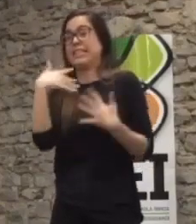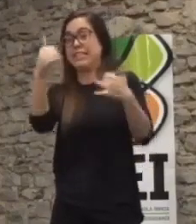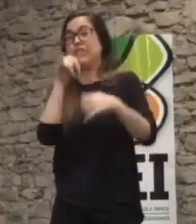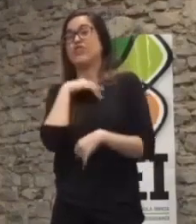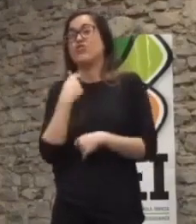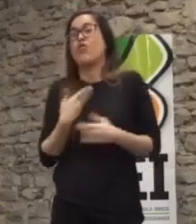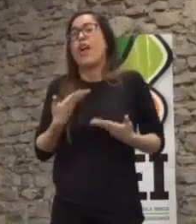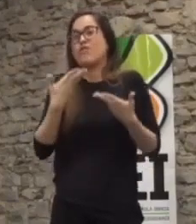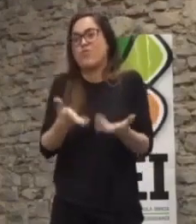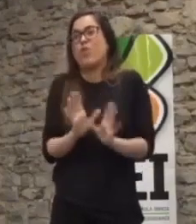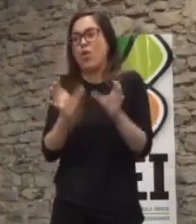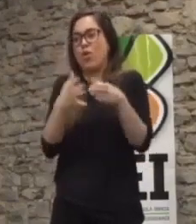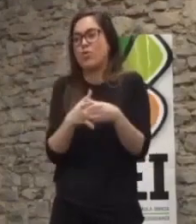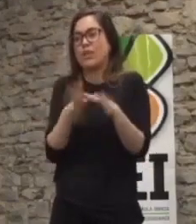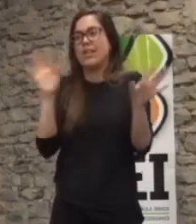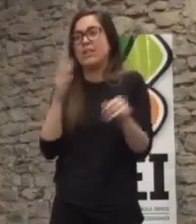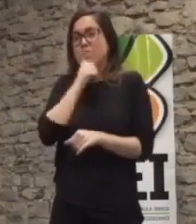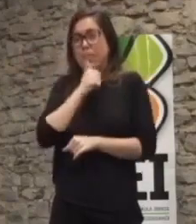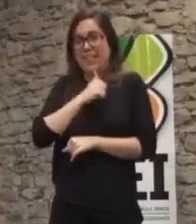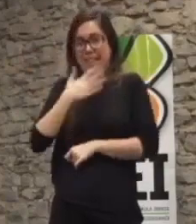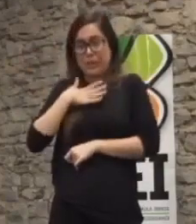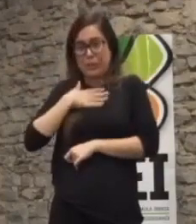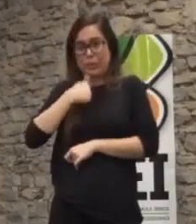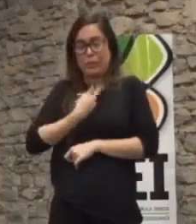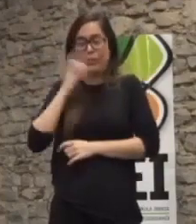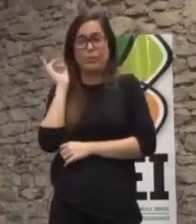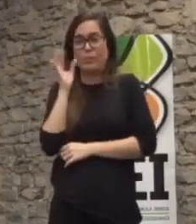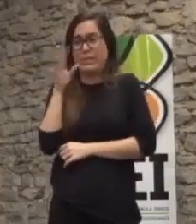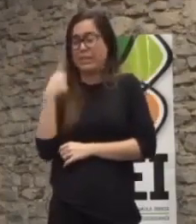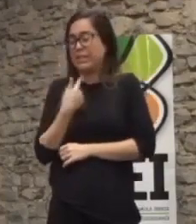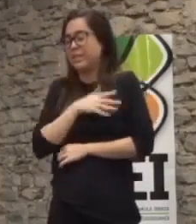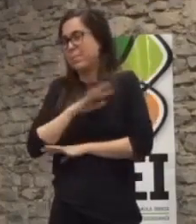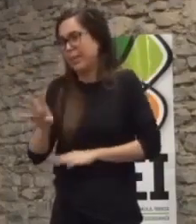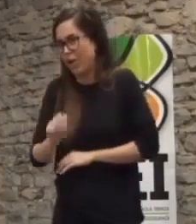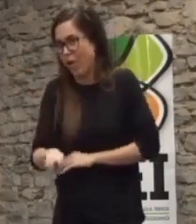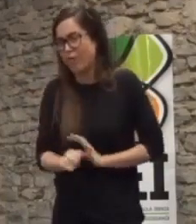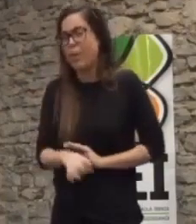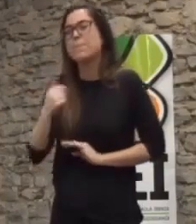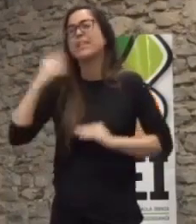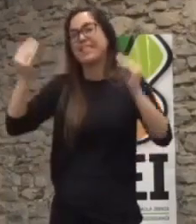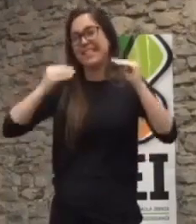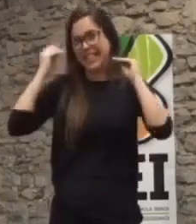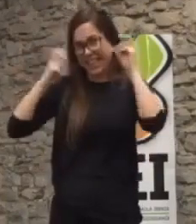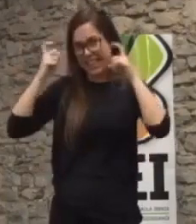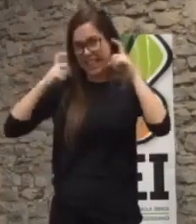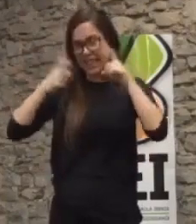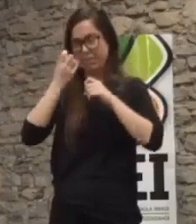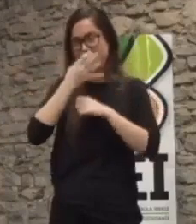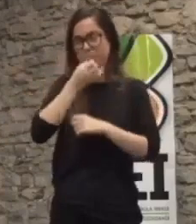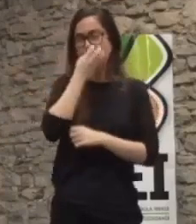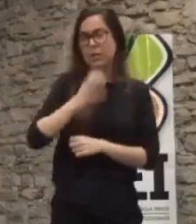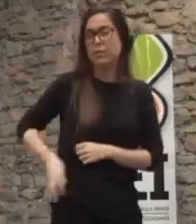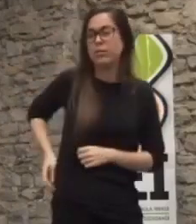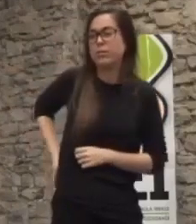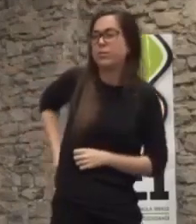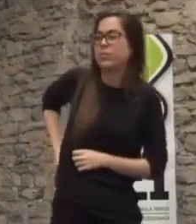facilitadora de grupos, entonces espero que tengáis un poco de paciencia conmigo, porque estos espacios se me dan un poco peor, pero bueno, intentaré hacerlo lo mejor posible. Voy directa